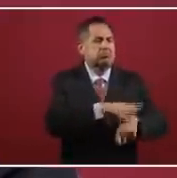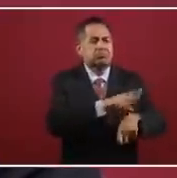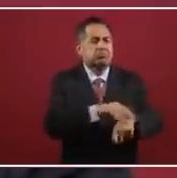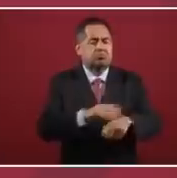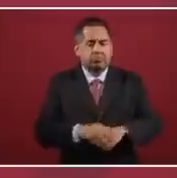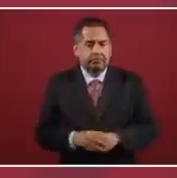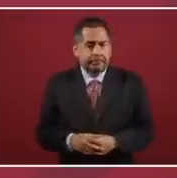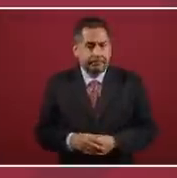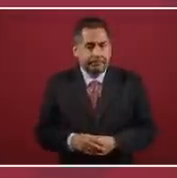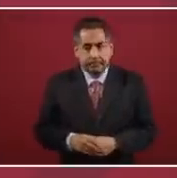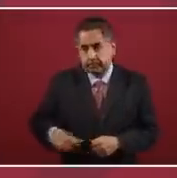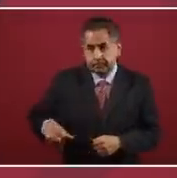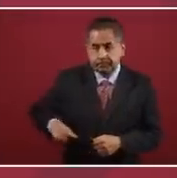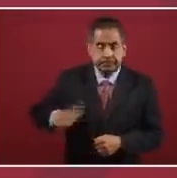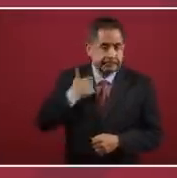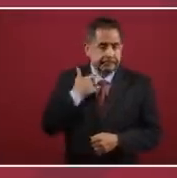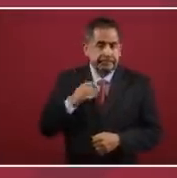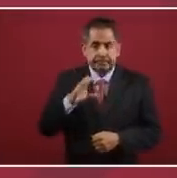gobierno de Salinas,